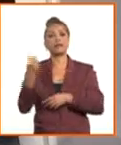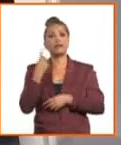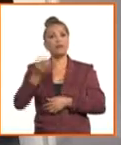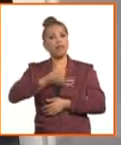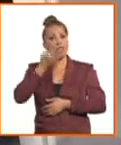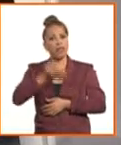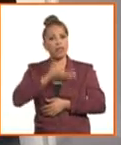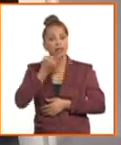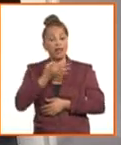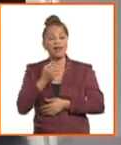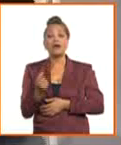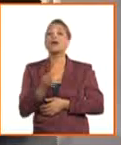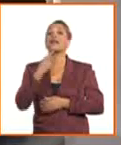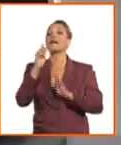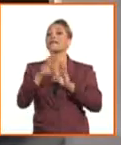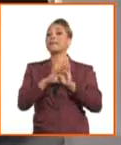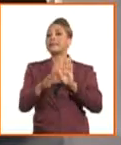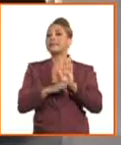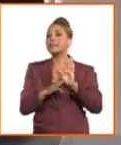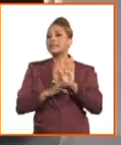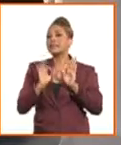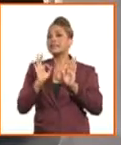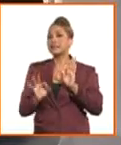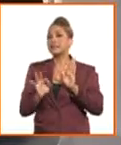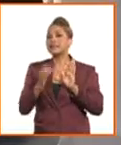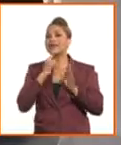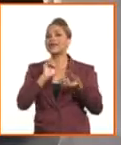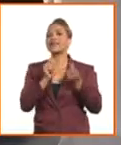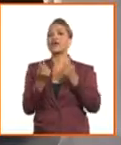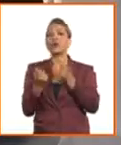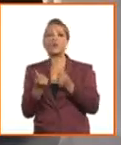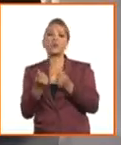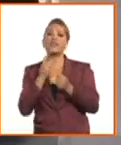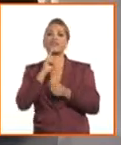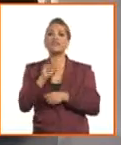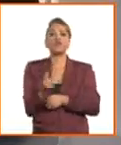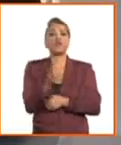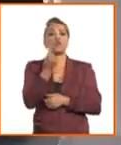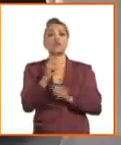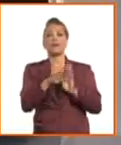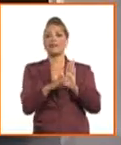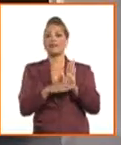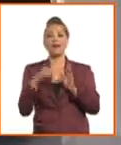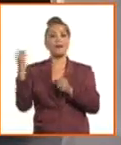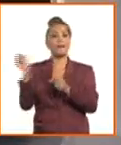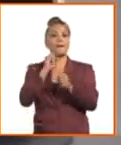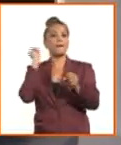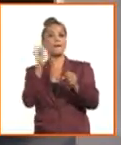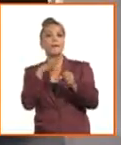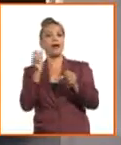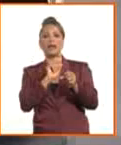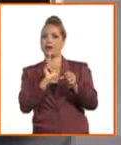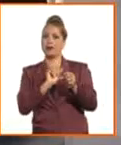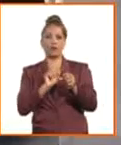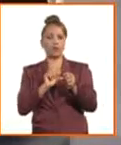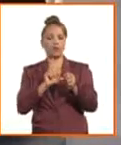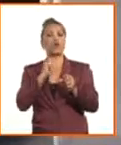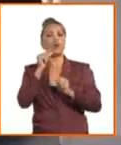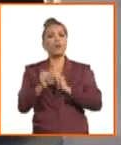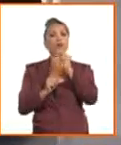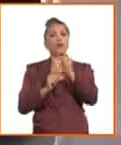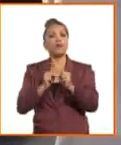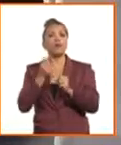una de las medidas. Siempre en el tema de la economía decimos que no hay una medida mágica, que hay que ir buscando una lógica,